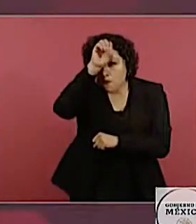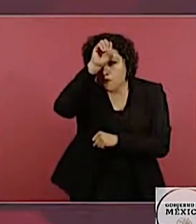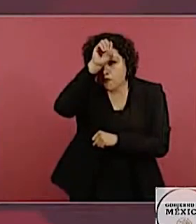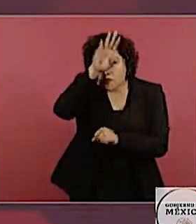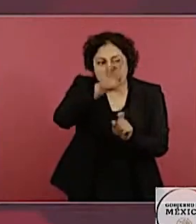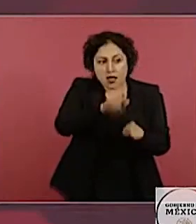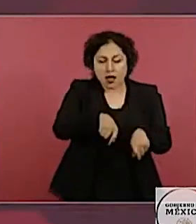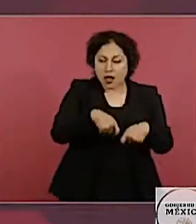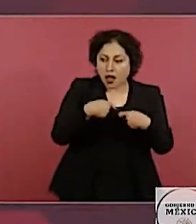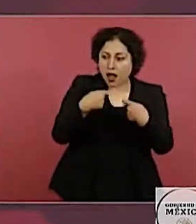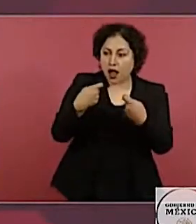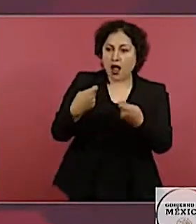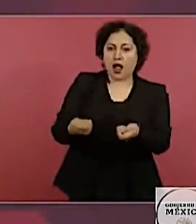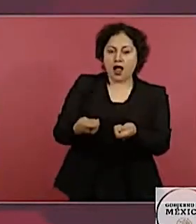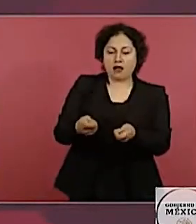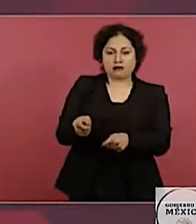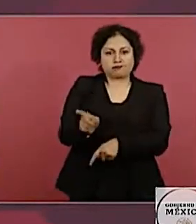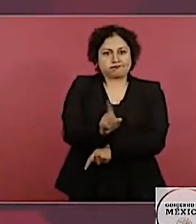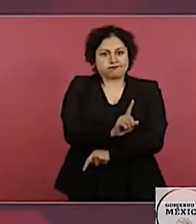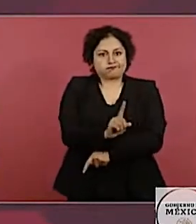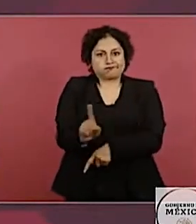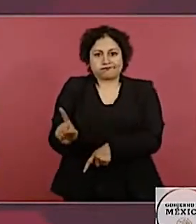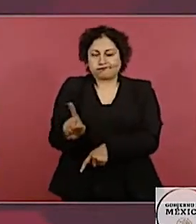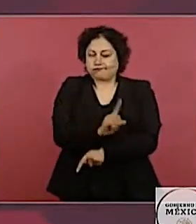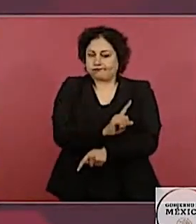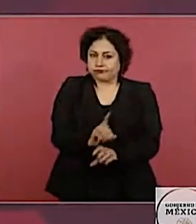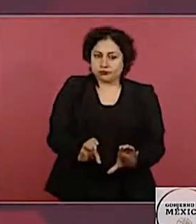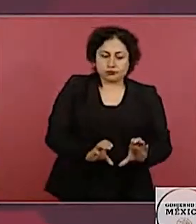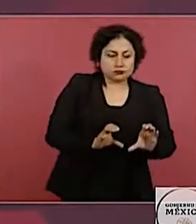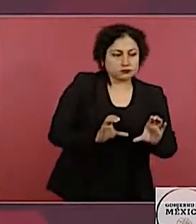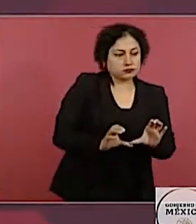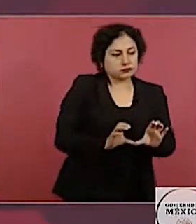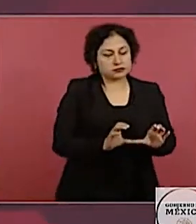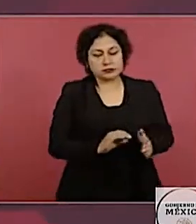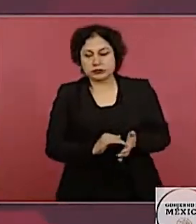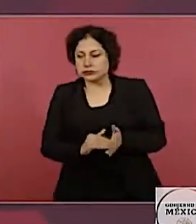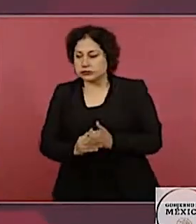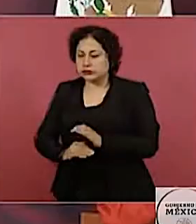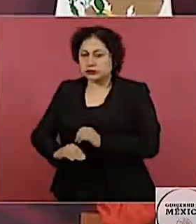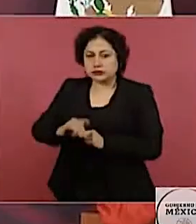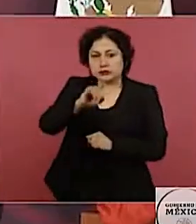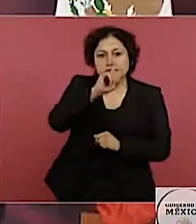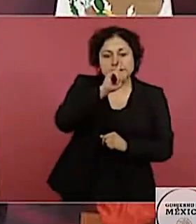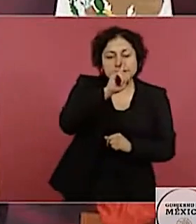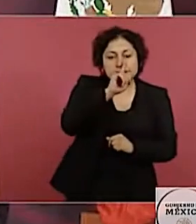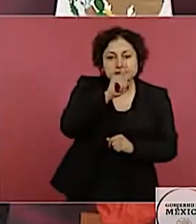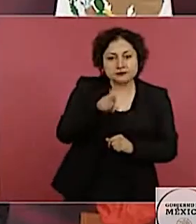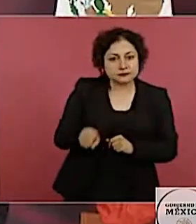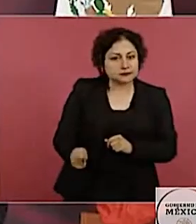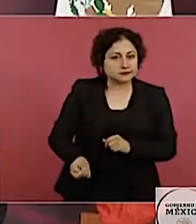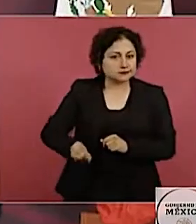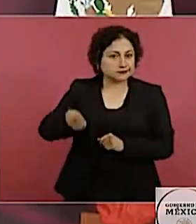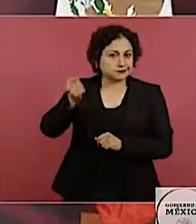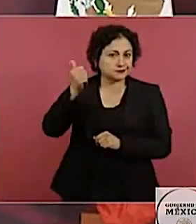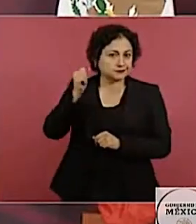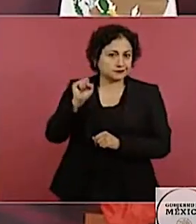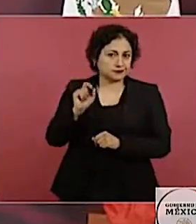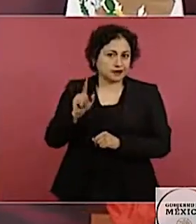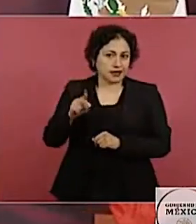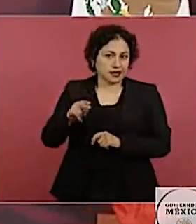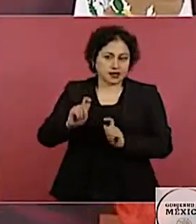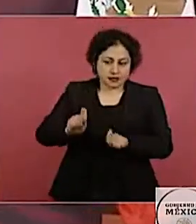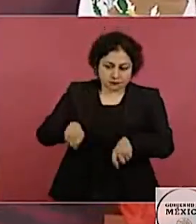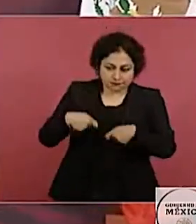este atrevido a entregar eh bancos